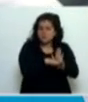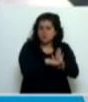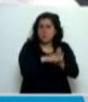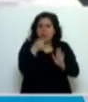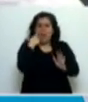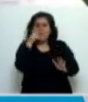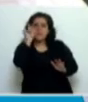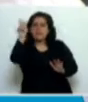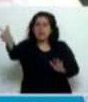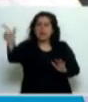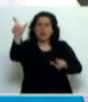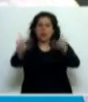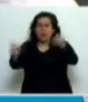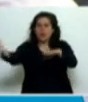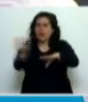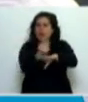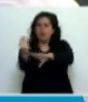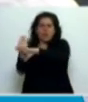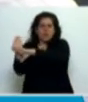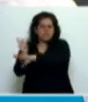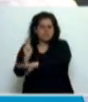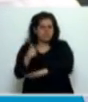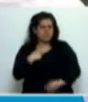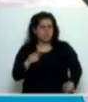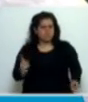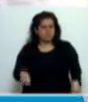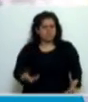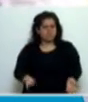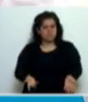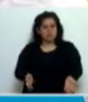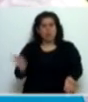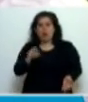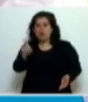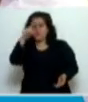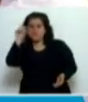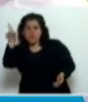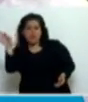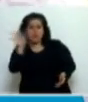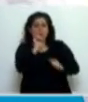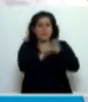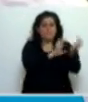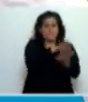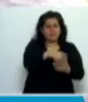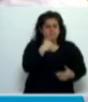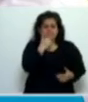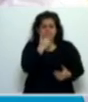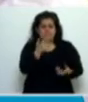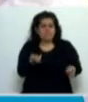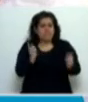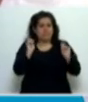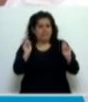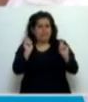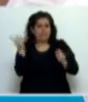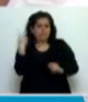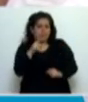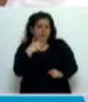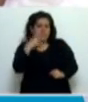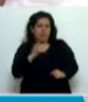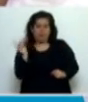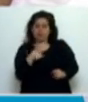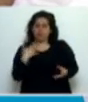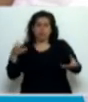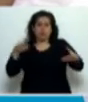integren, ya sean representantes por parte del Estado o por parte de las empresas, y la verdad es que nosotros desde la